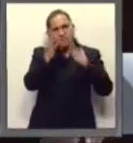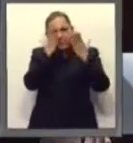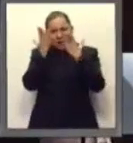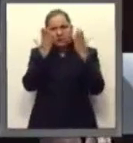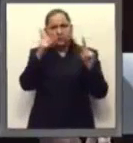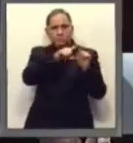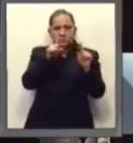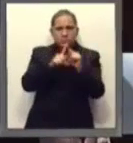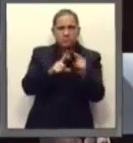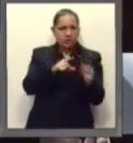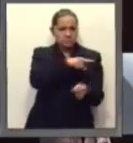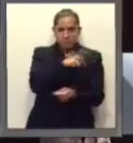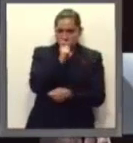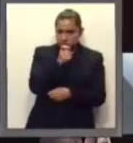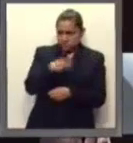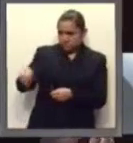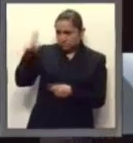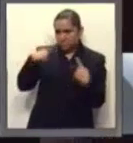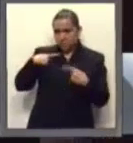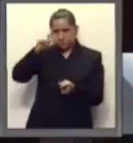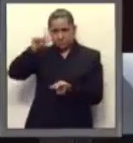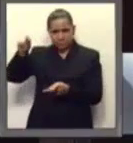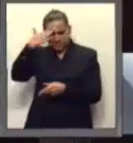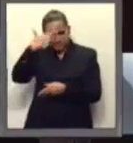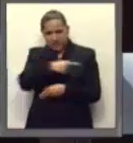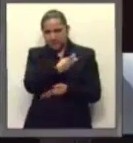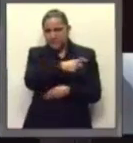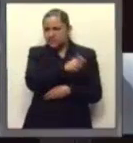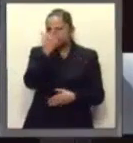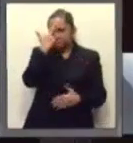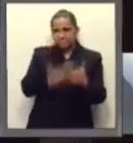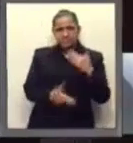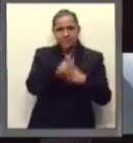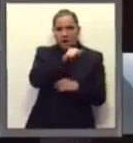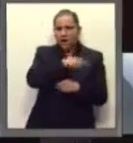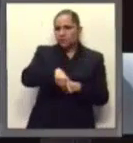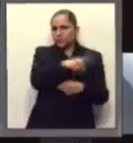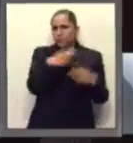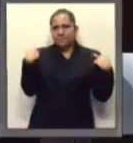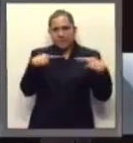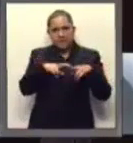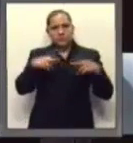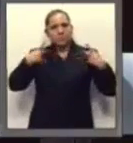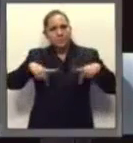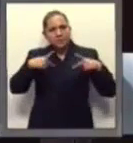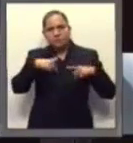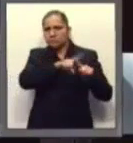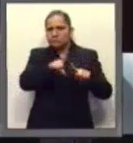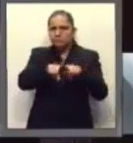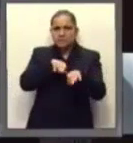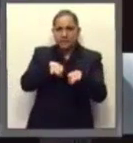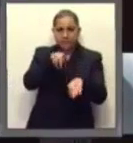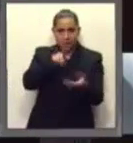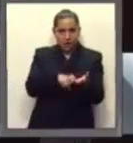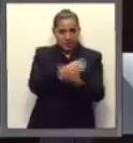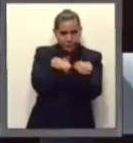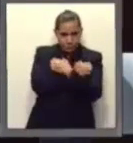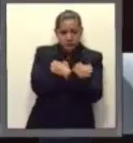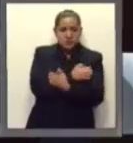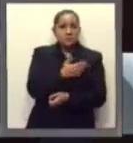derechos de los maestros y trabajadores de la educación. Sin embargo, pese a la naturaleza perniciosa de